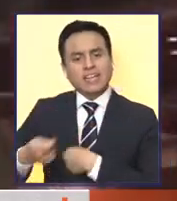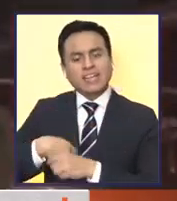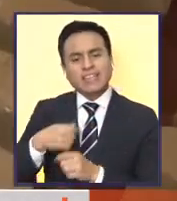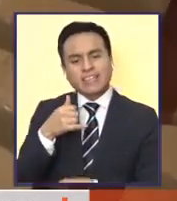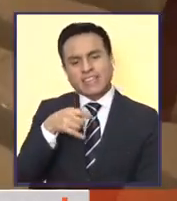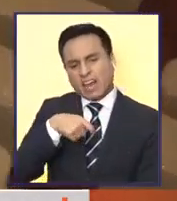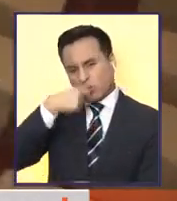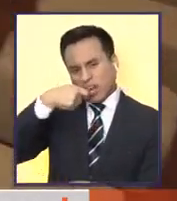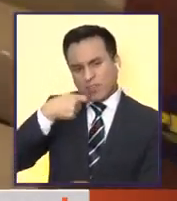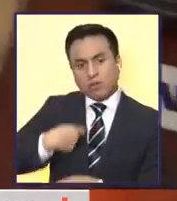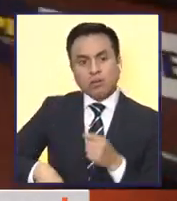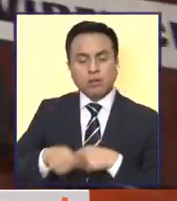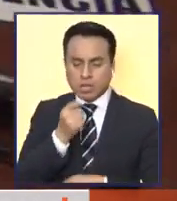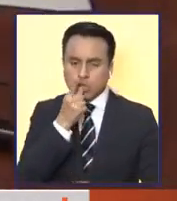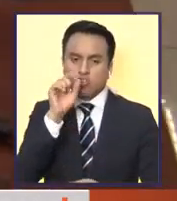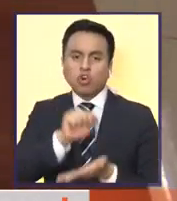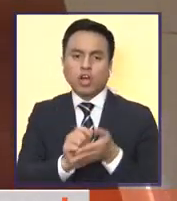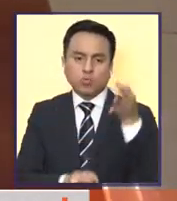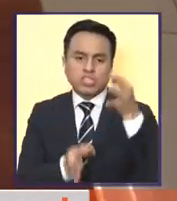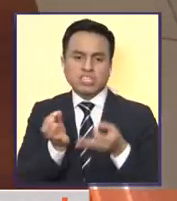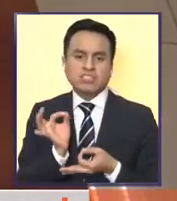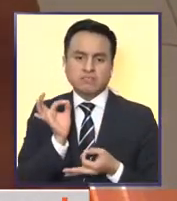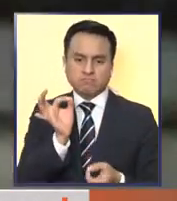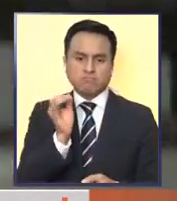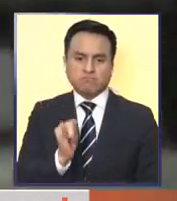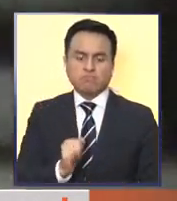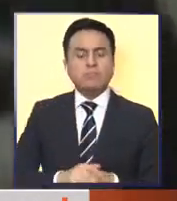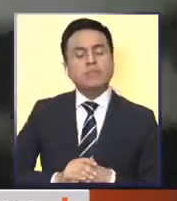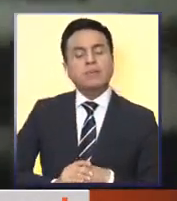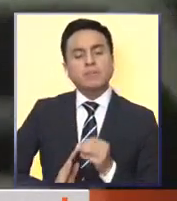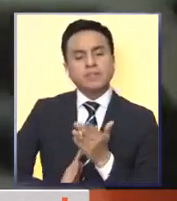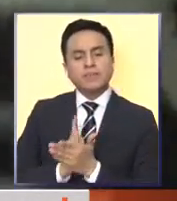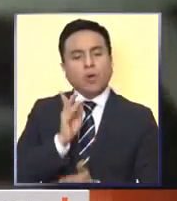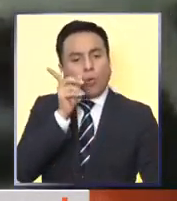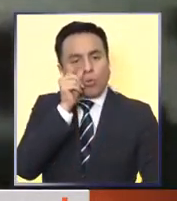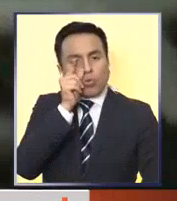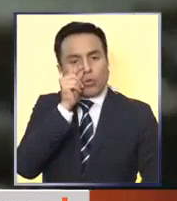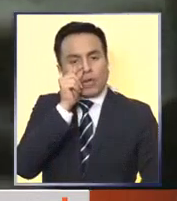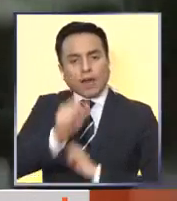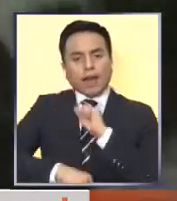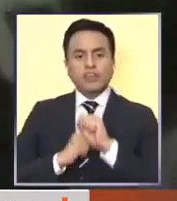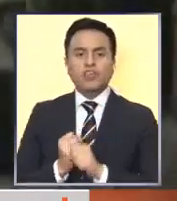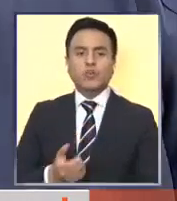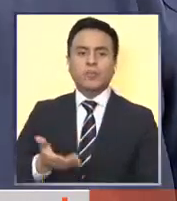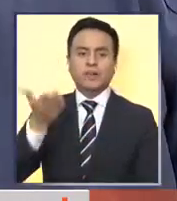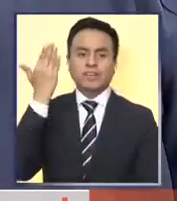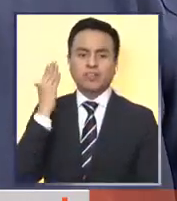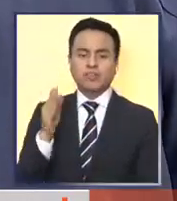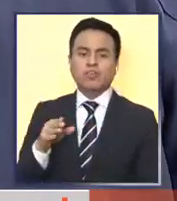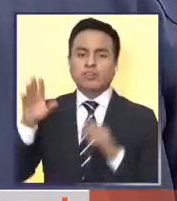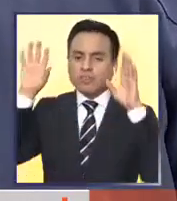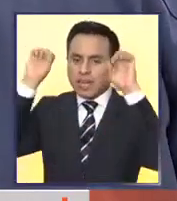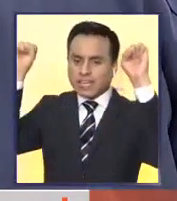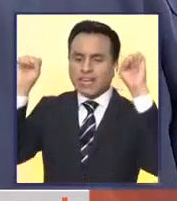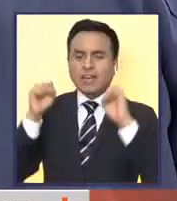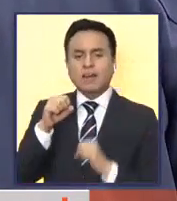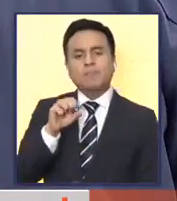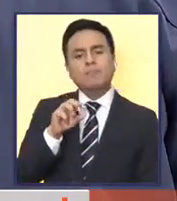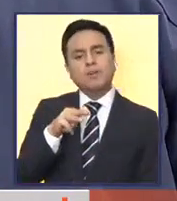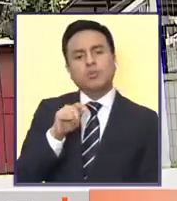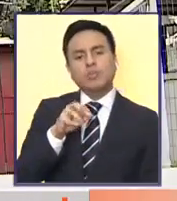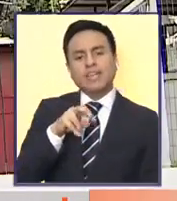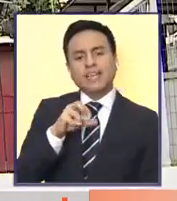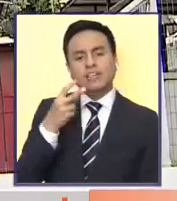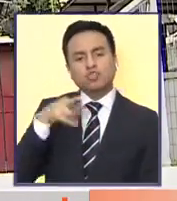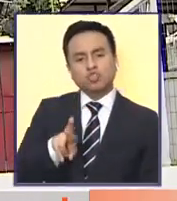decidió denunciarlas a la justicia. Desde principios de octubre del año pasado, la Fiscalía Metropolitana Sur determinó